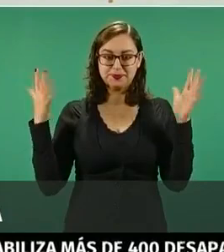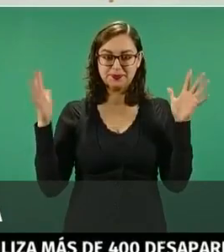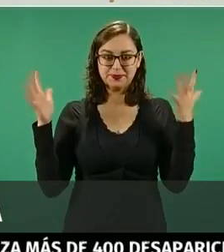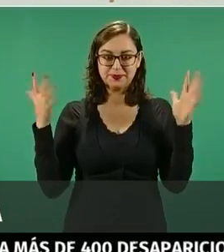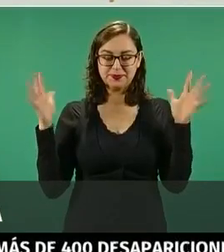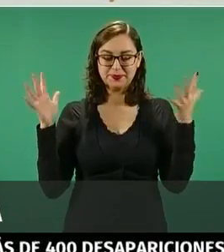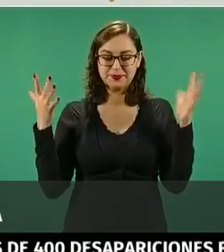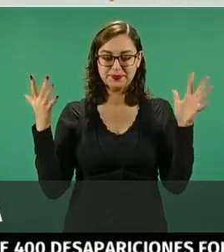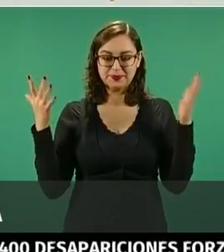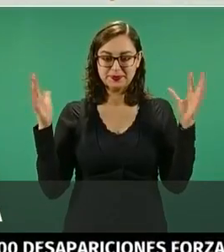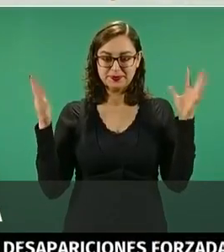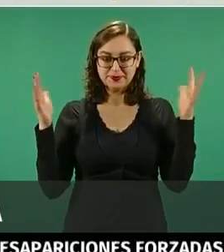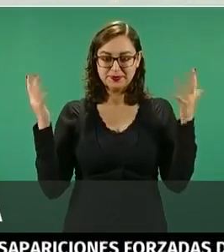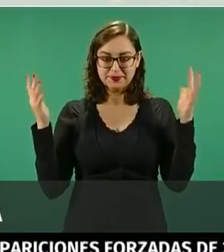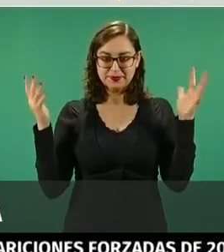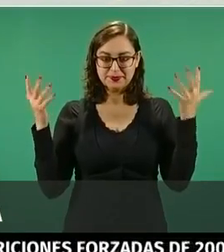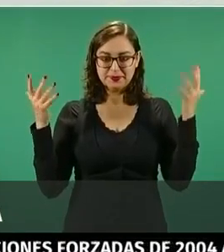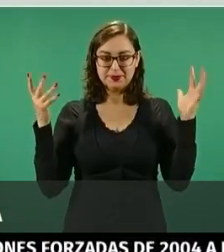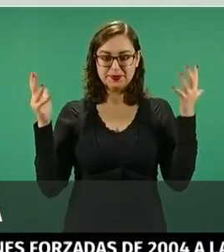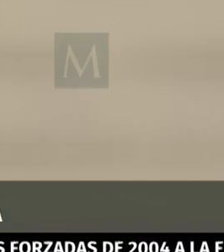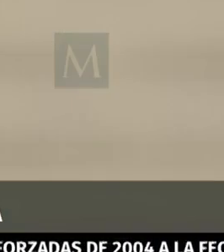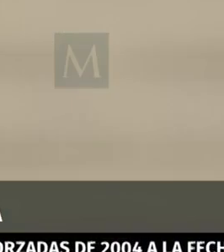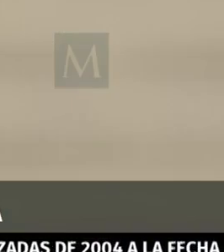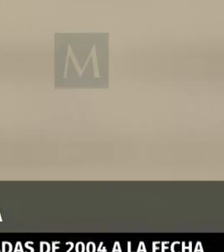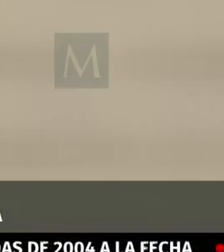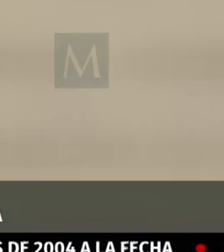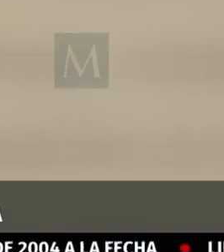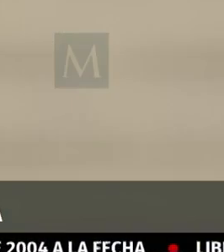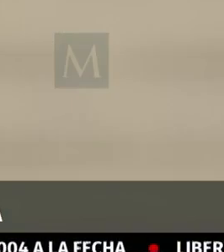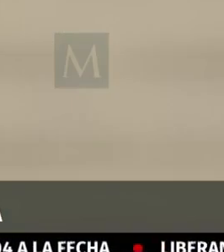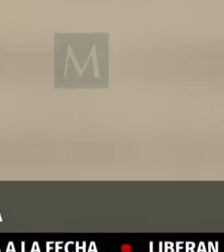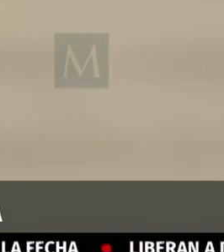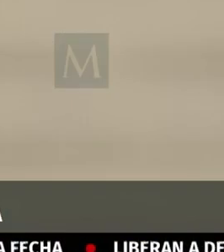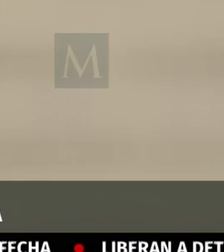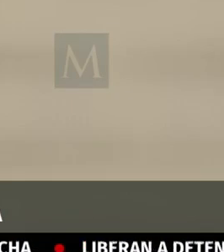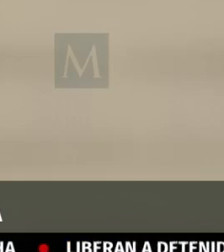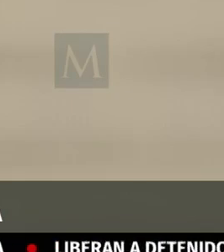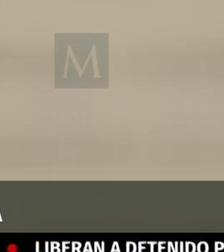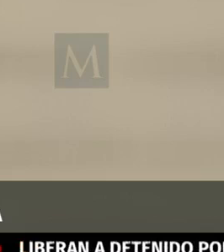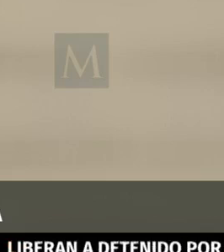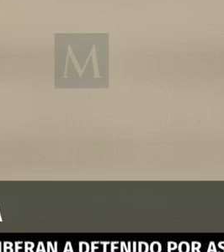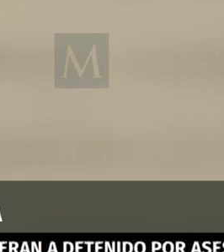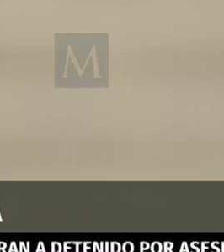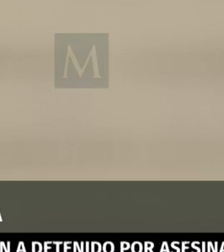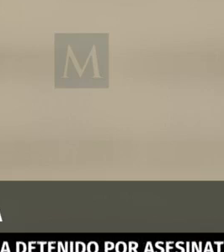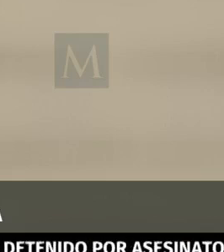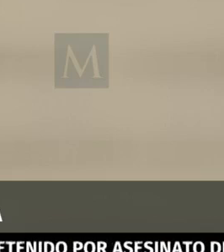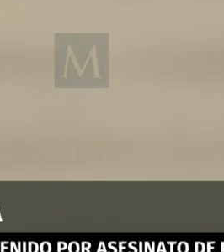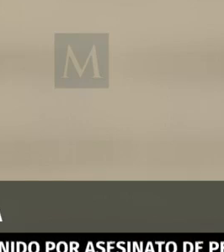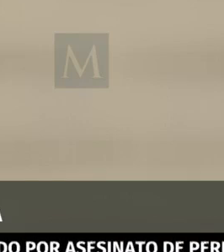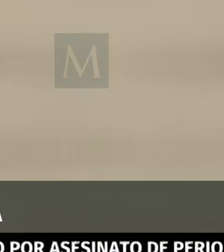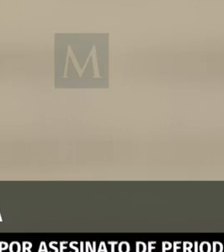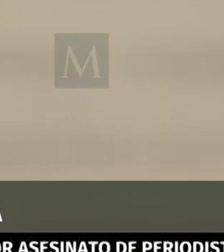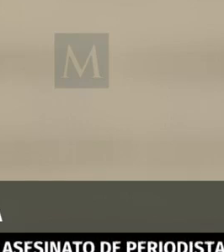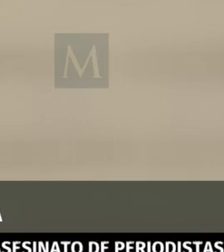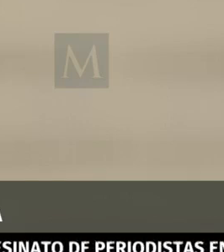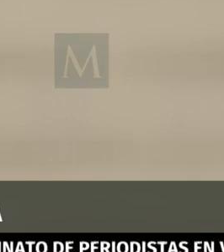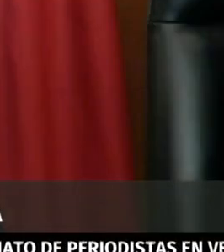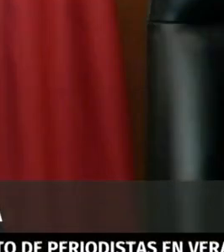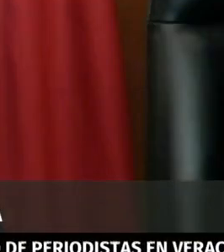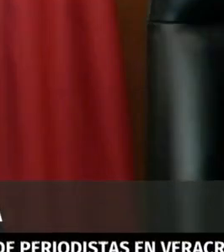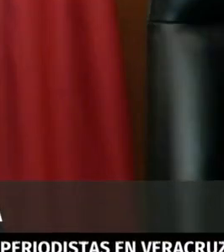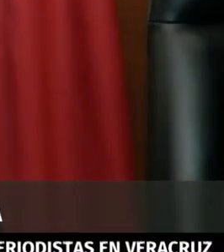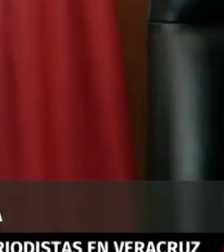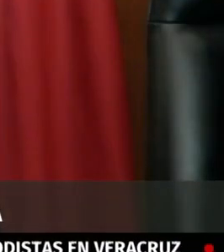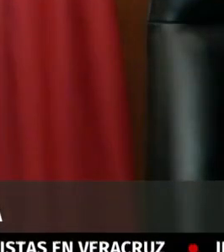Penal Federal en el Reclusorio Sur. El Ministerio Público Federal presume que son responsables de los delitos de asociación delictuosa, tráfico